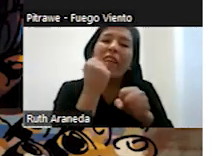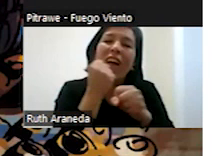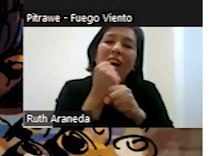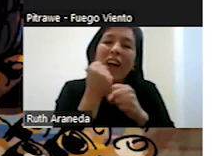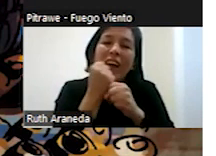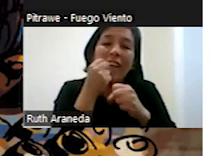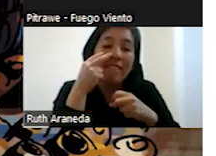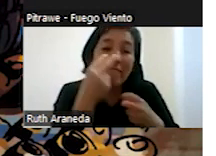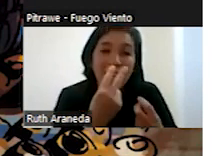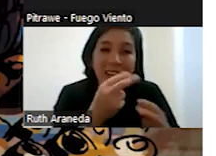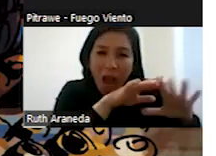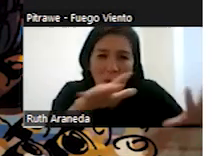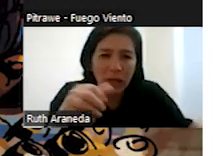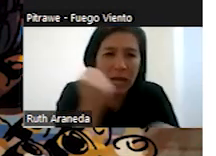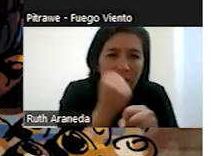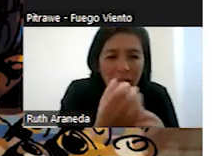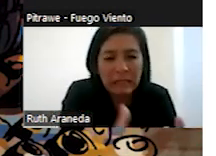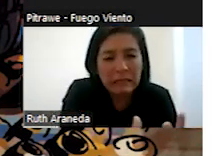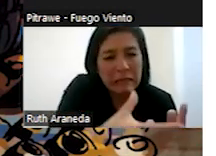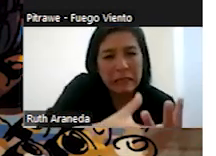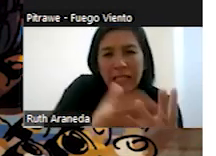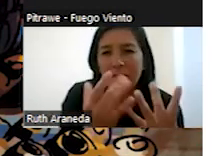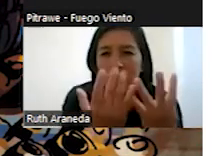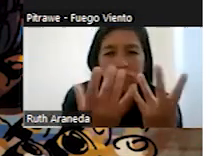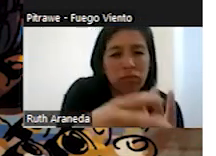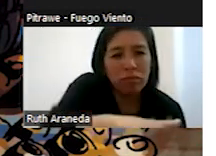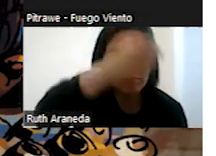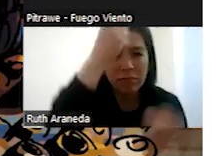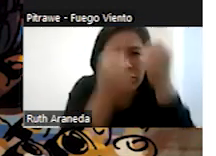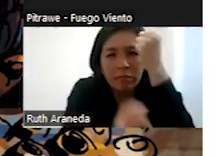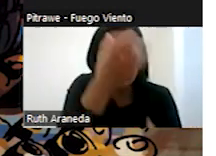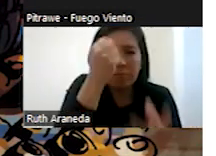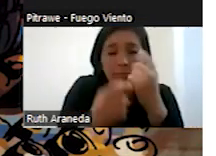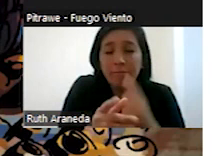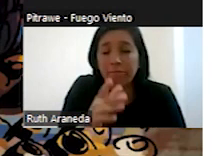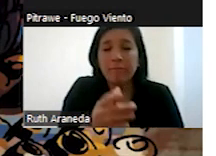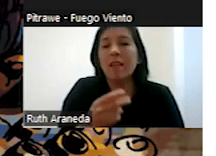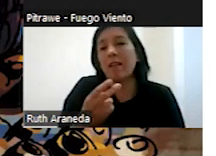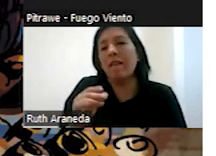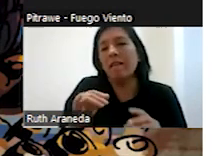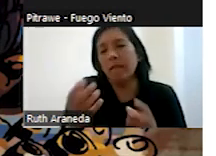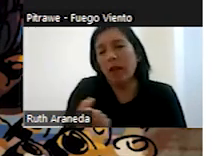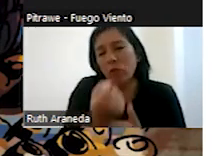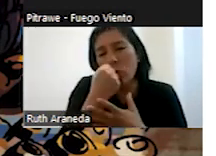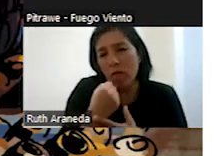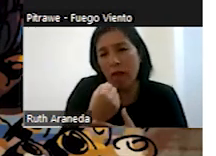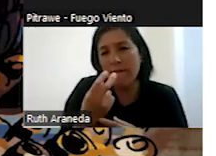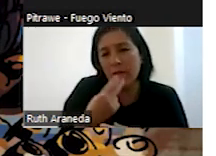este estilo de vida, más que vincularse a una cultura particular,